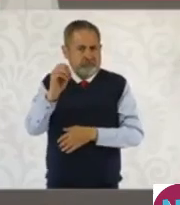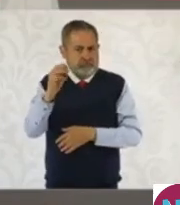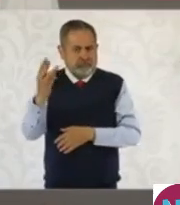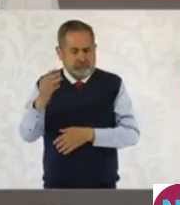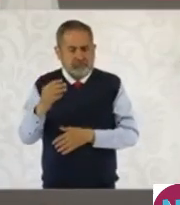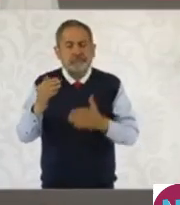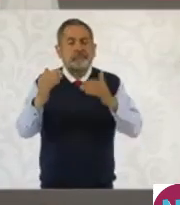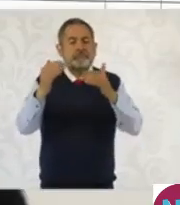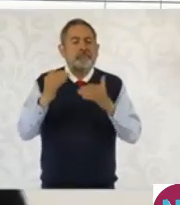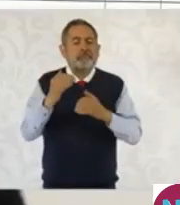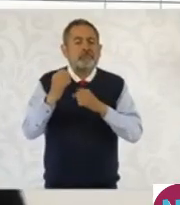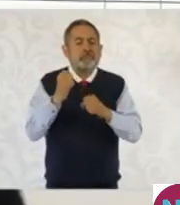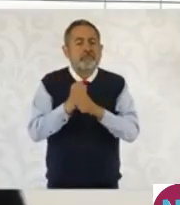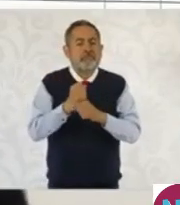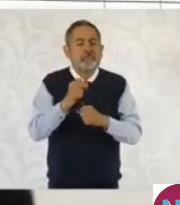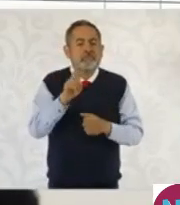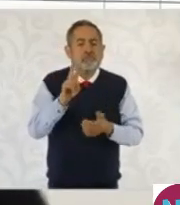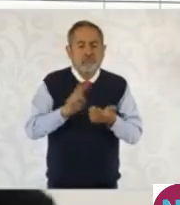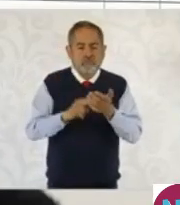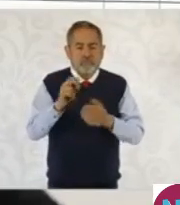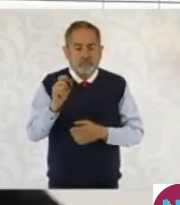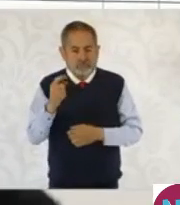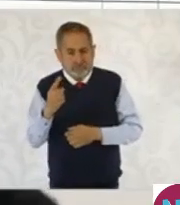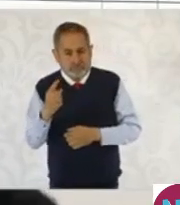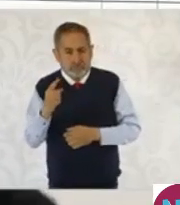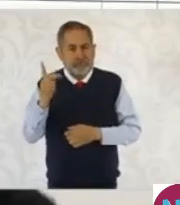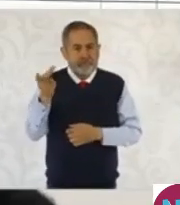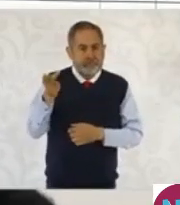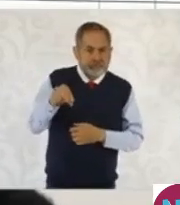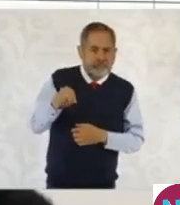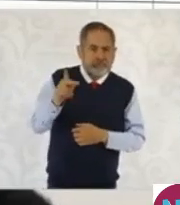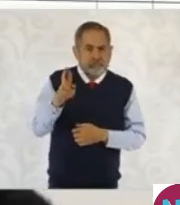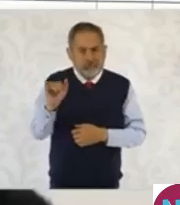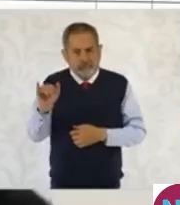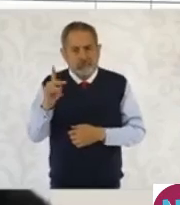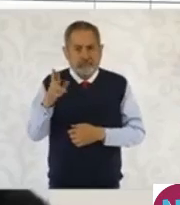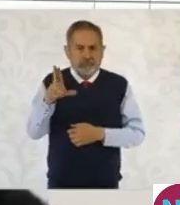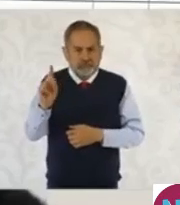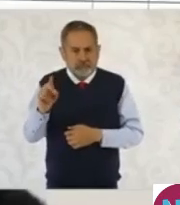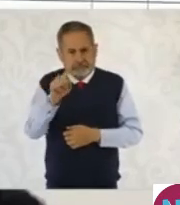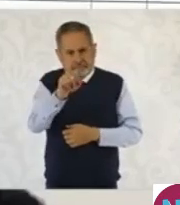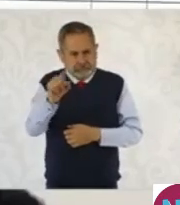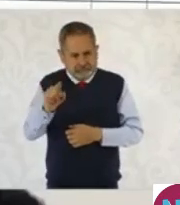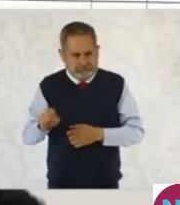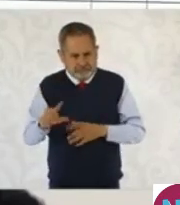En el 2021, PAN, PRI, PRD, PAN, PRI, PRD,